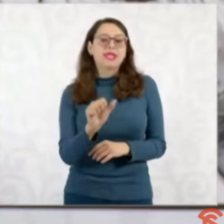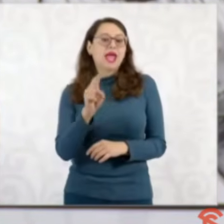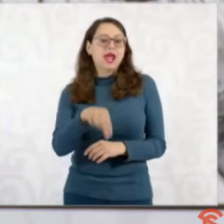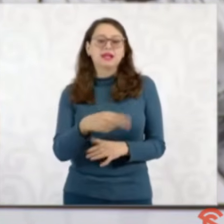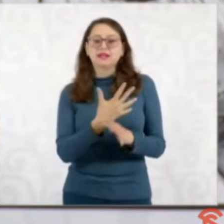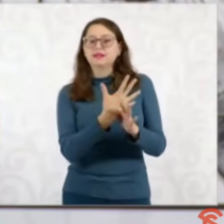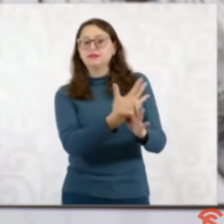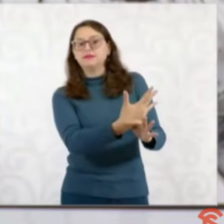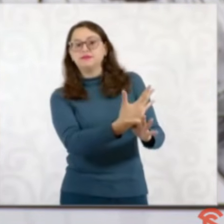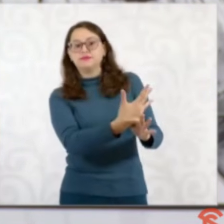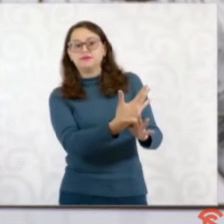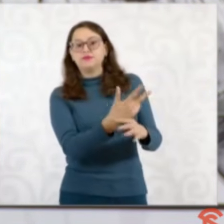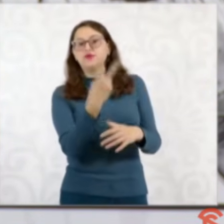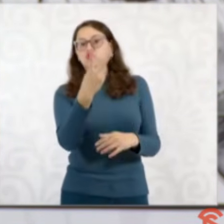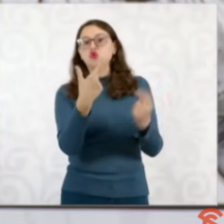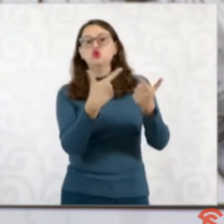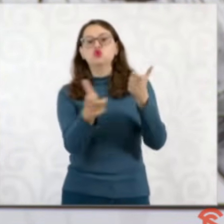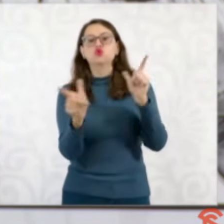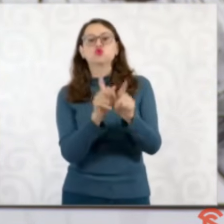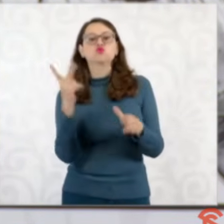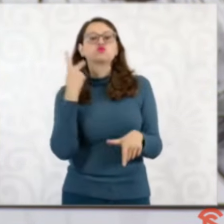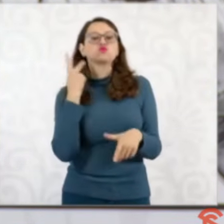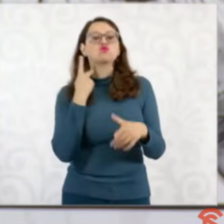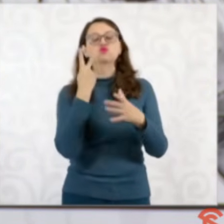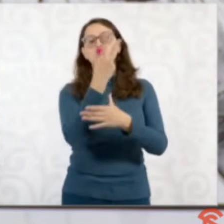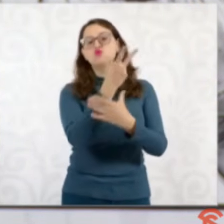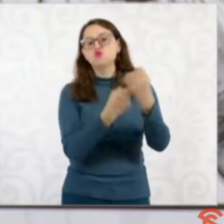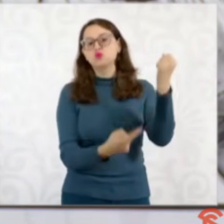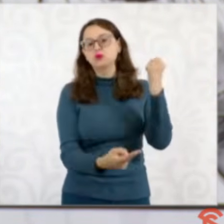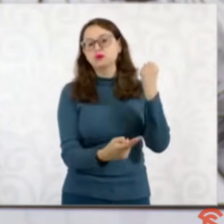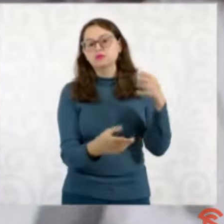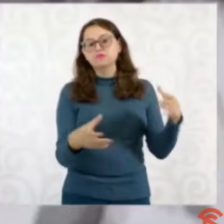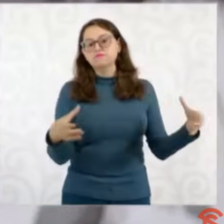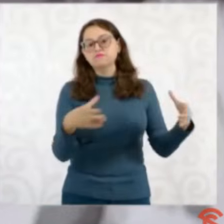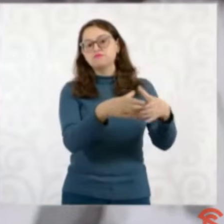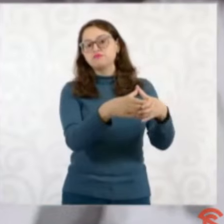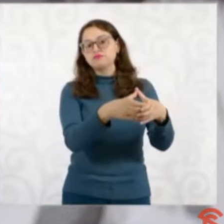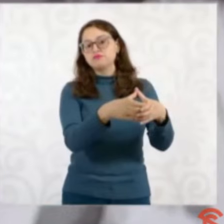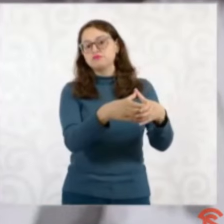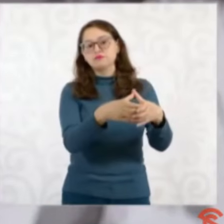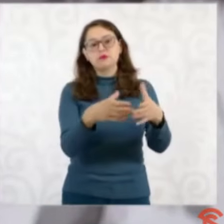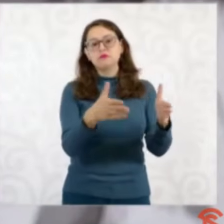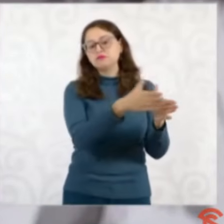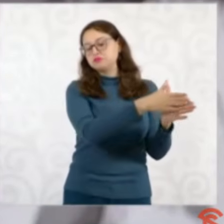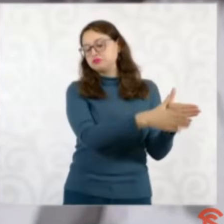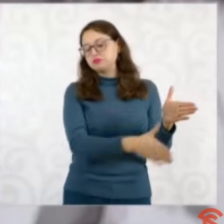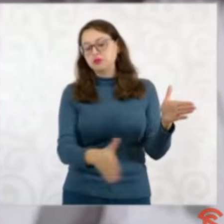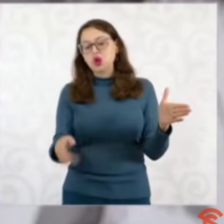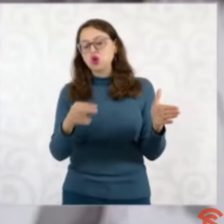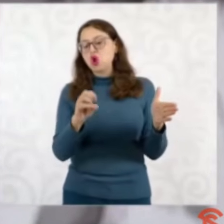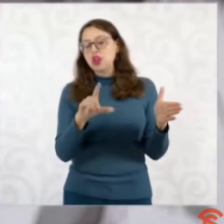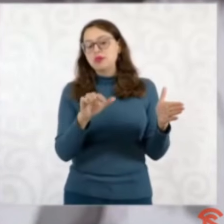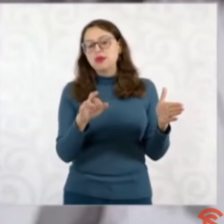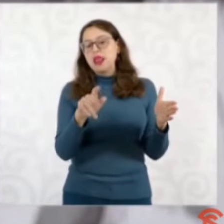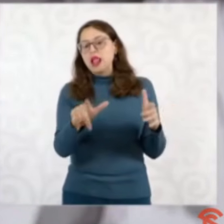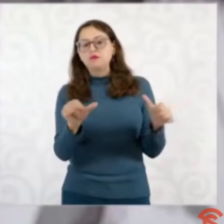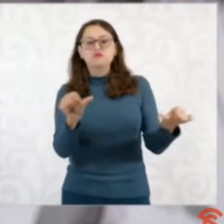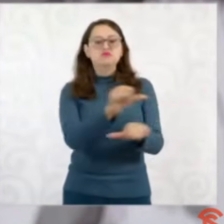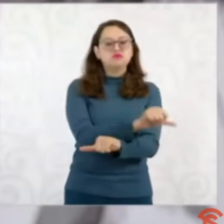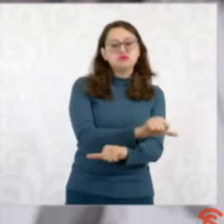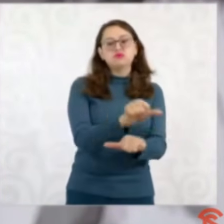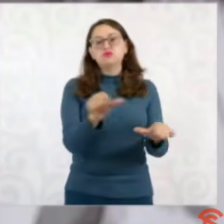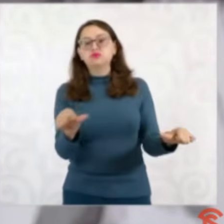PRIAN, dos partidos políticos que durante el neoliberalismo no tuvieron diferencia entre uno y otro. Tan es así que en